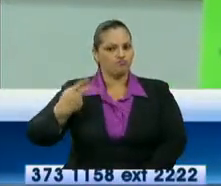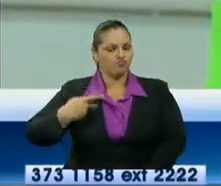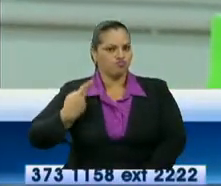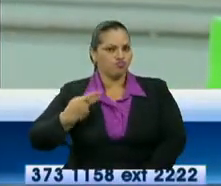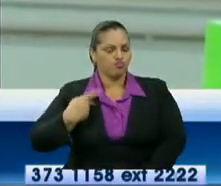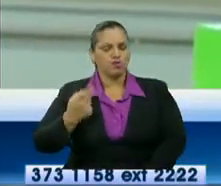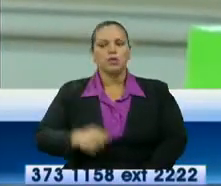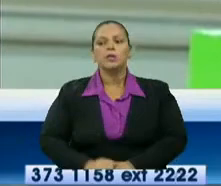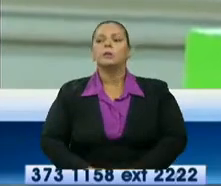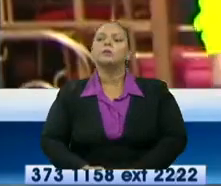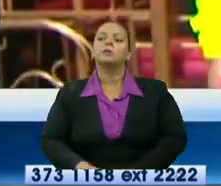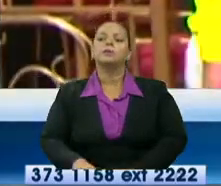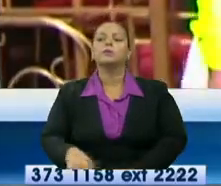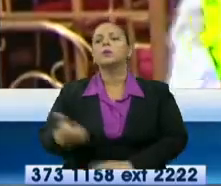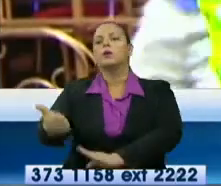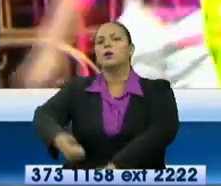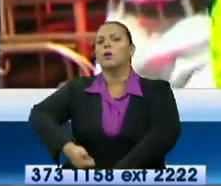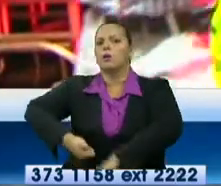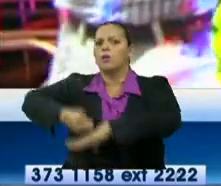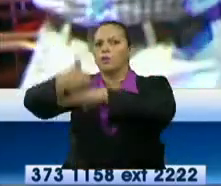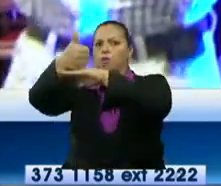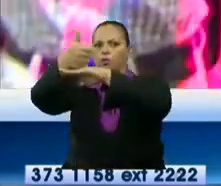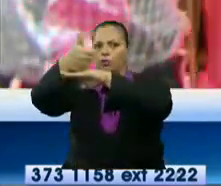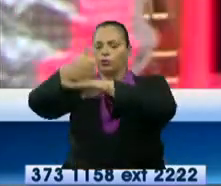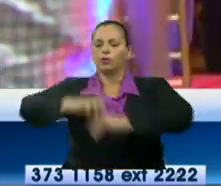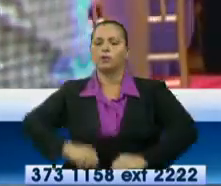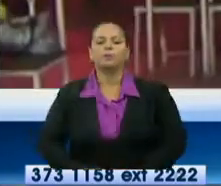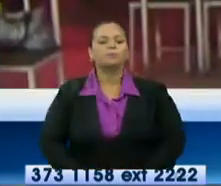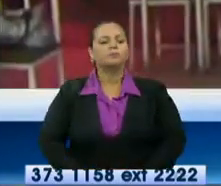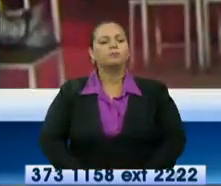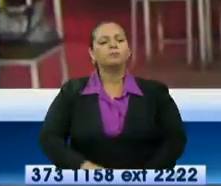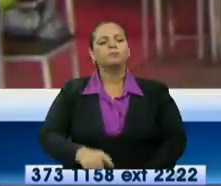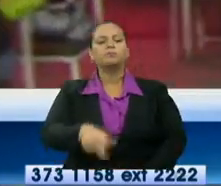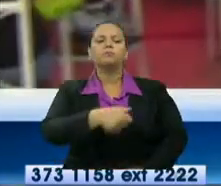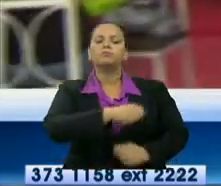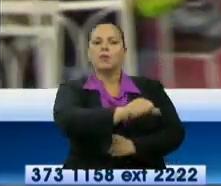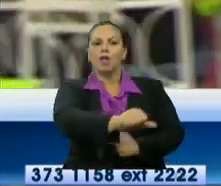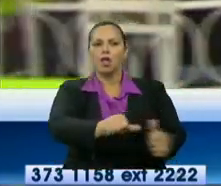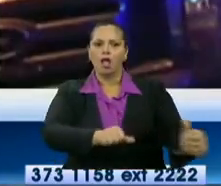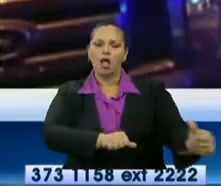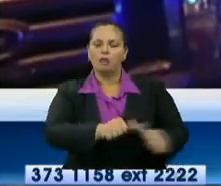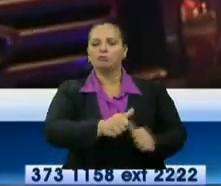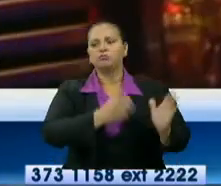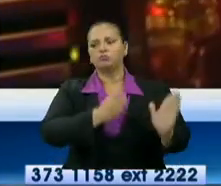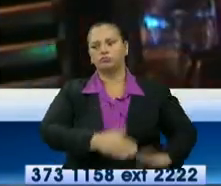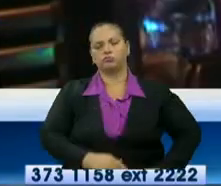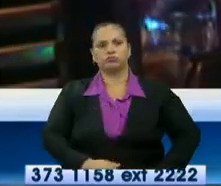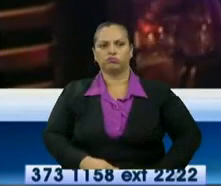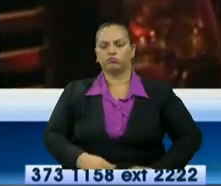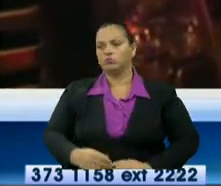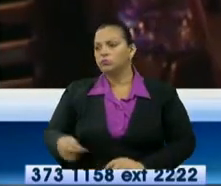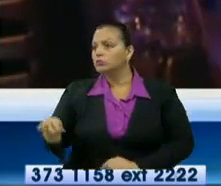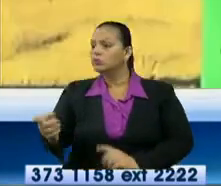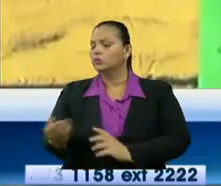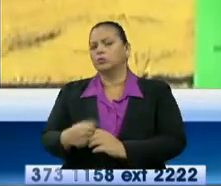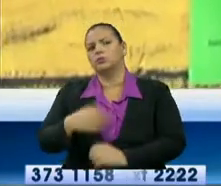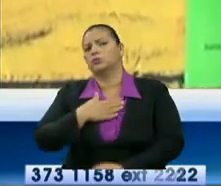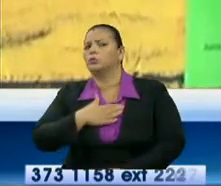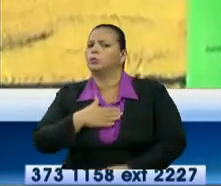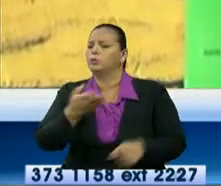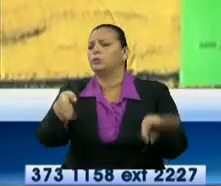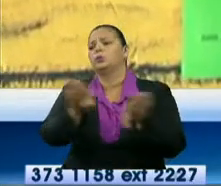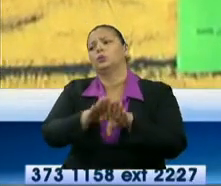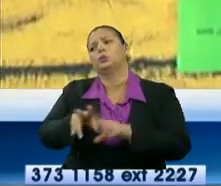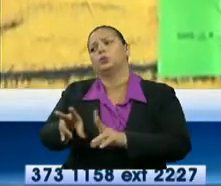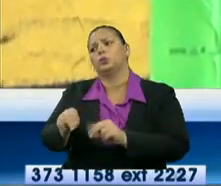extorsión que denunció la administradora de un establecimiento el cierre forzoso declarado por la autoridad de control se